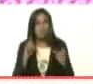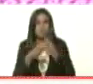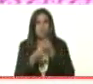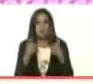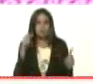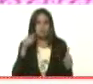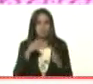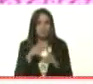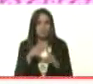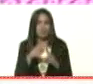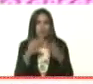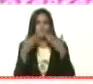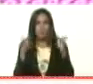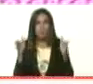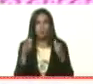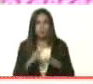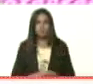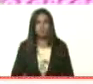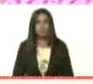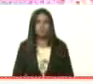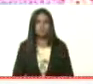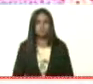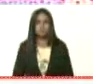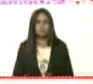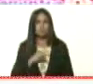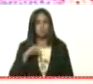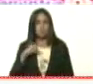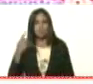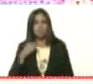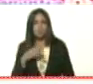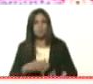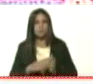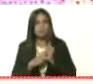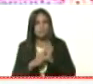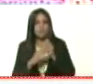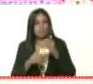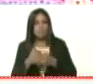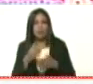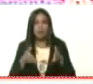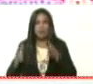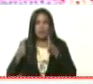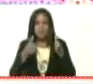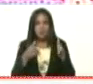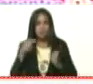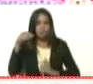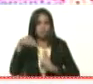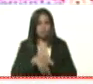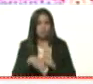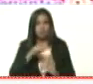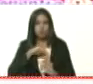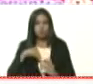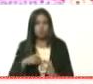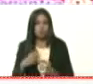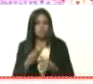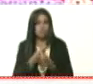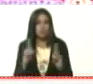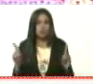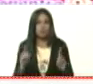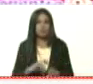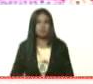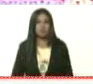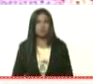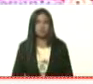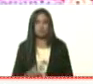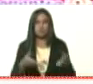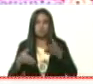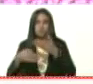de democracia popular. Nosotros tenemos que seguir por esta senda, por este camino. Profundizar la democracia popular,